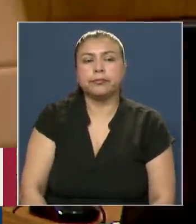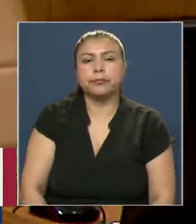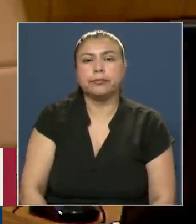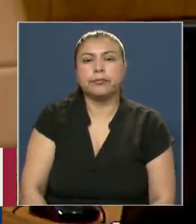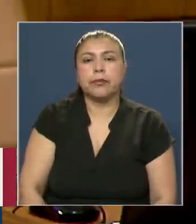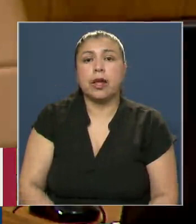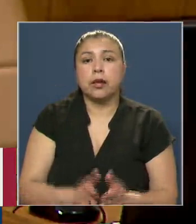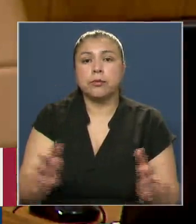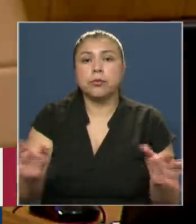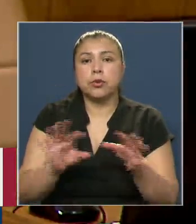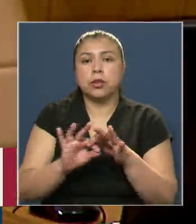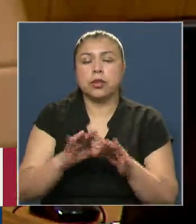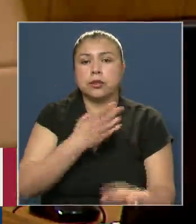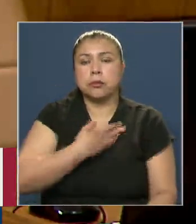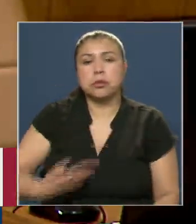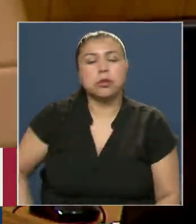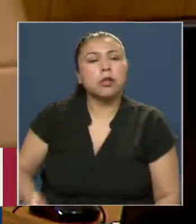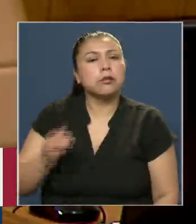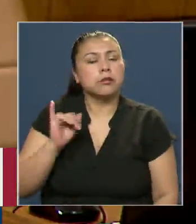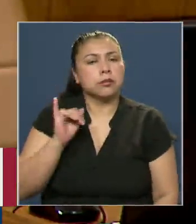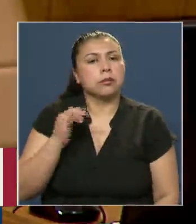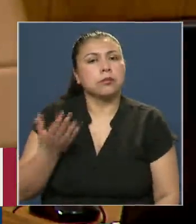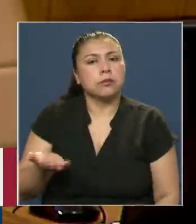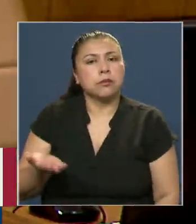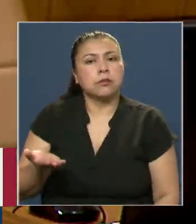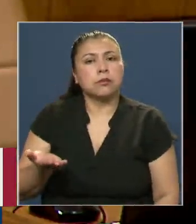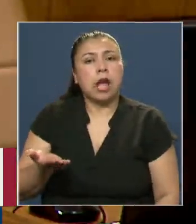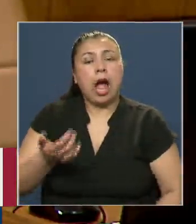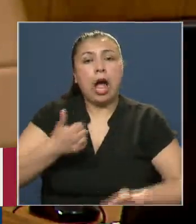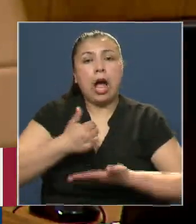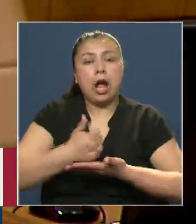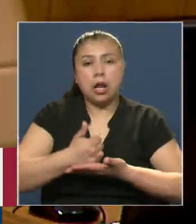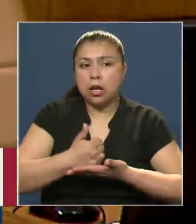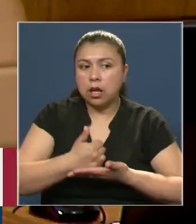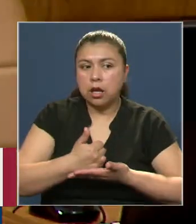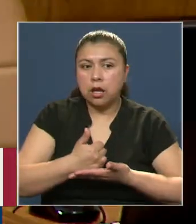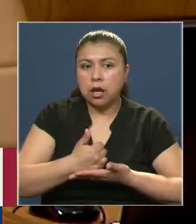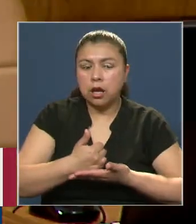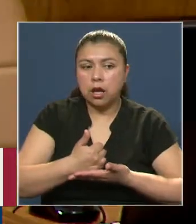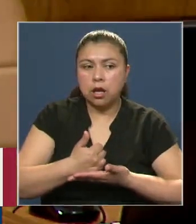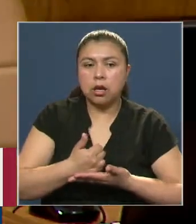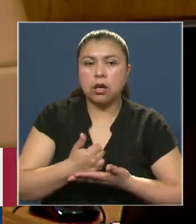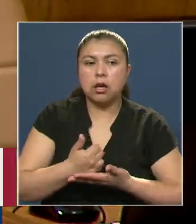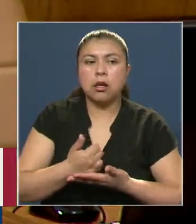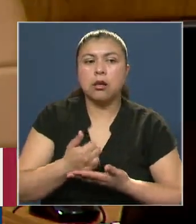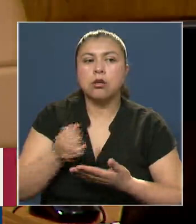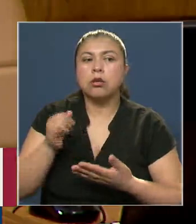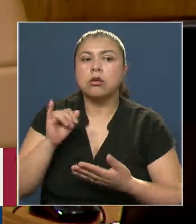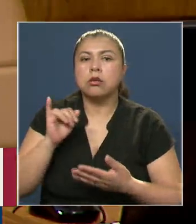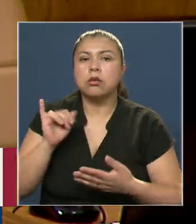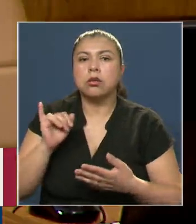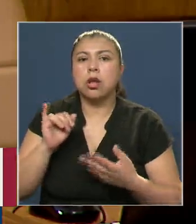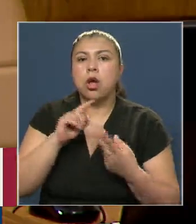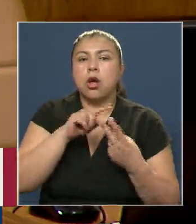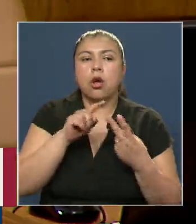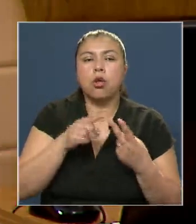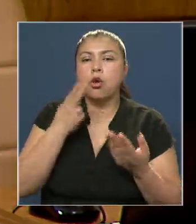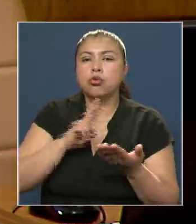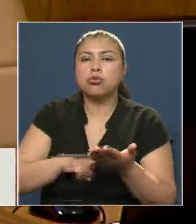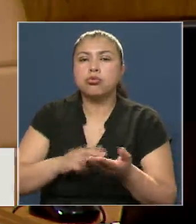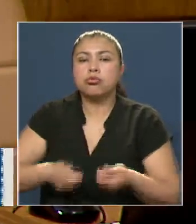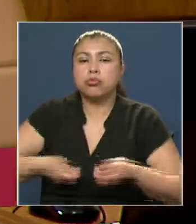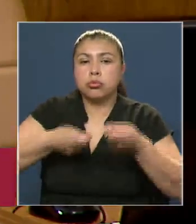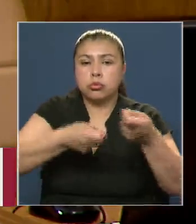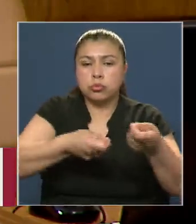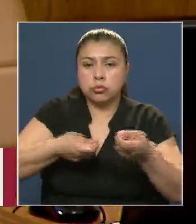Muchas gracias, presidente. Efectivamente, alcalde de Curicó, mucha honra. Dos son los oficios de